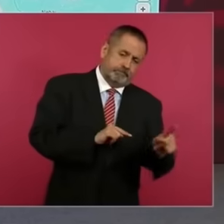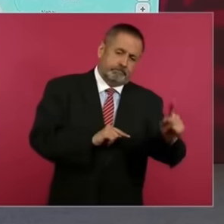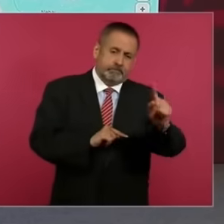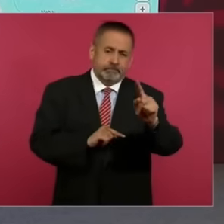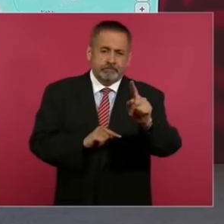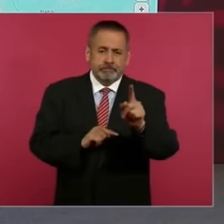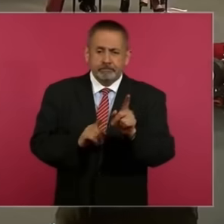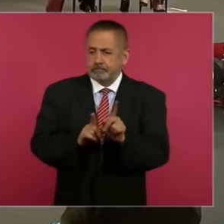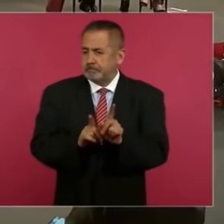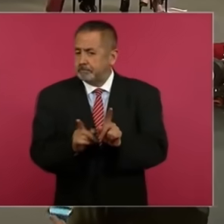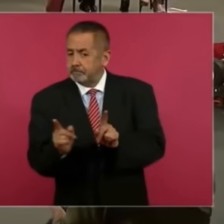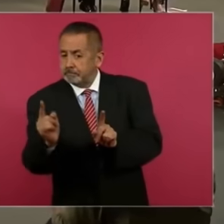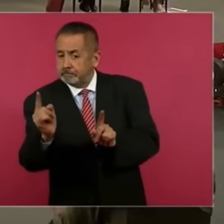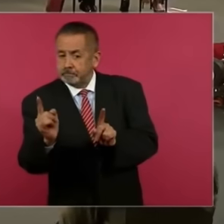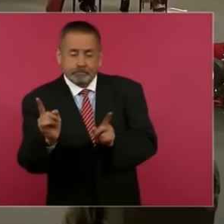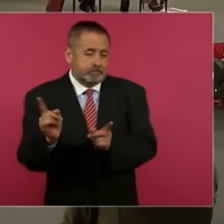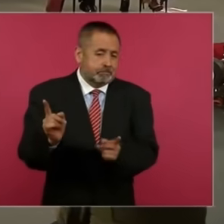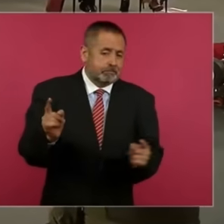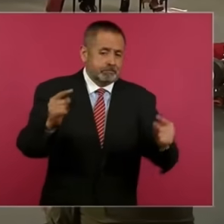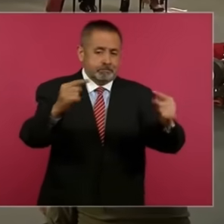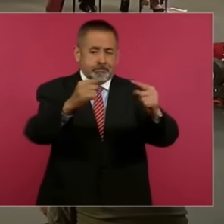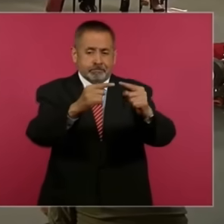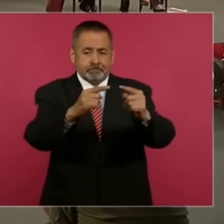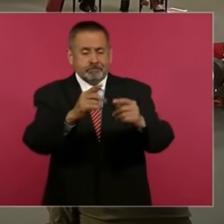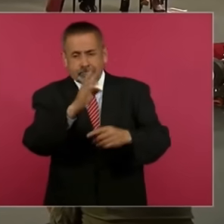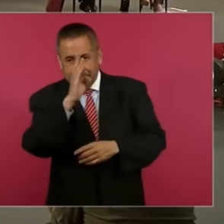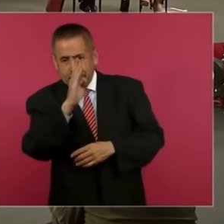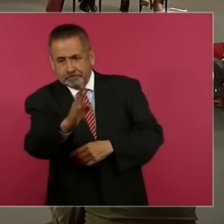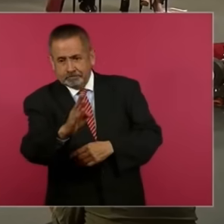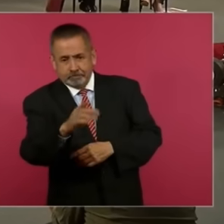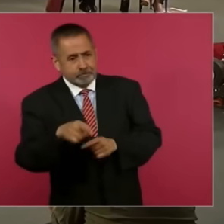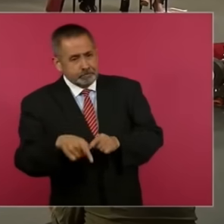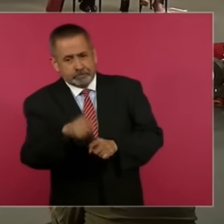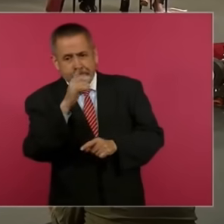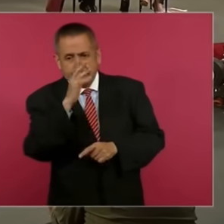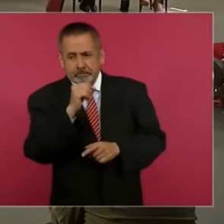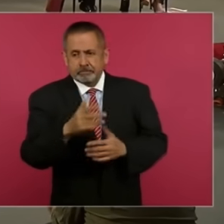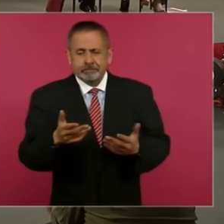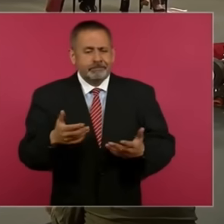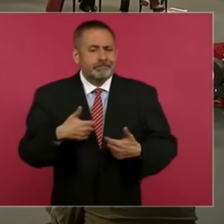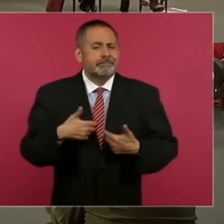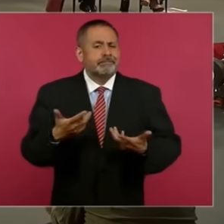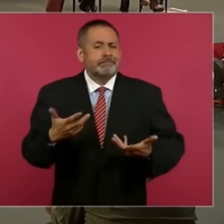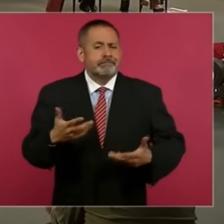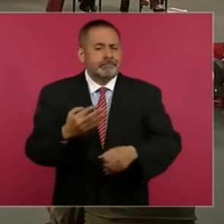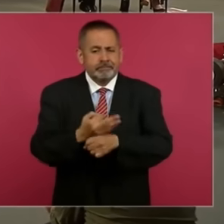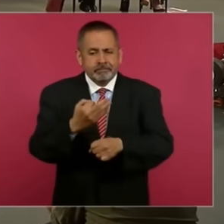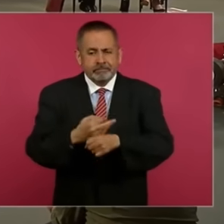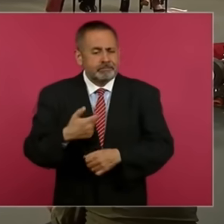y dar la vuelta e ir acá. ¿Qué estamos haciendo?